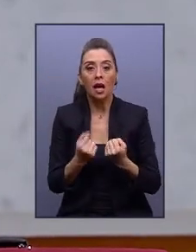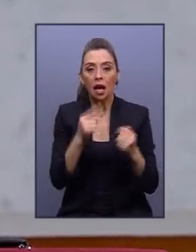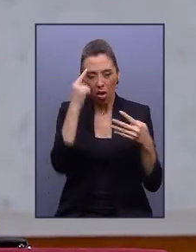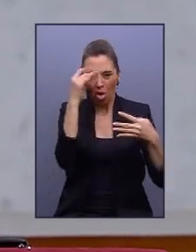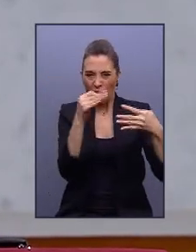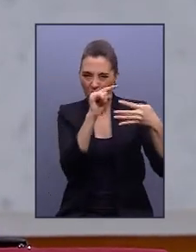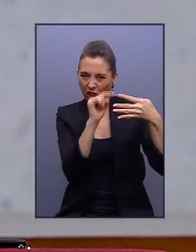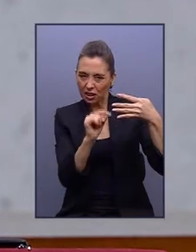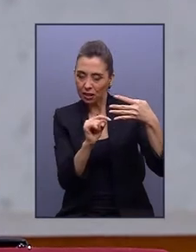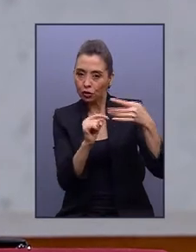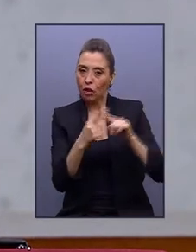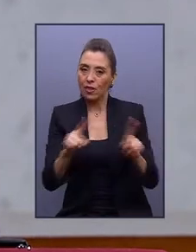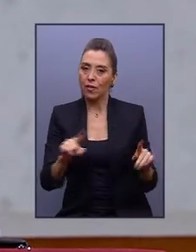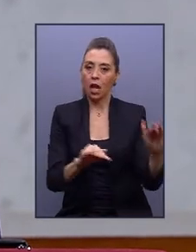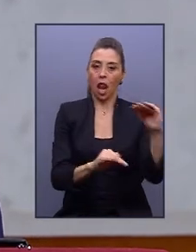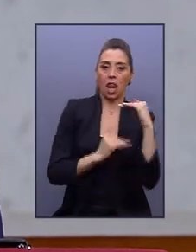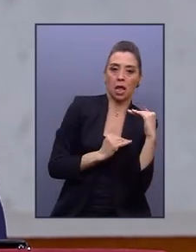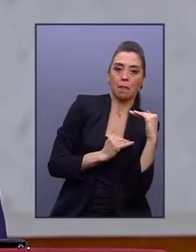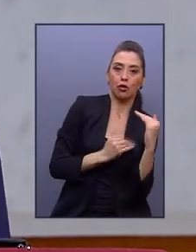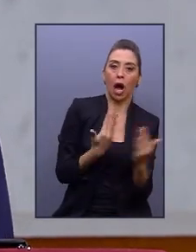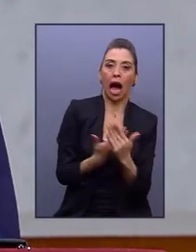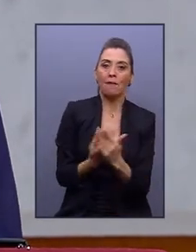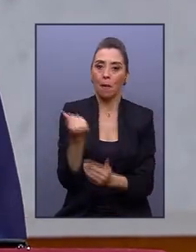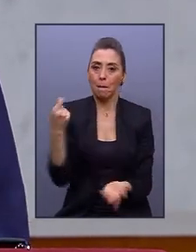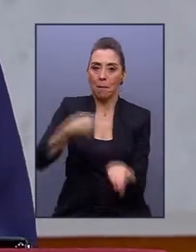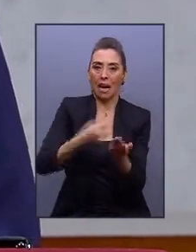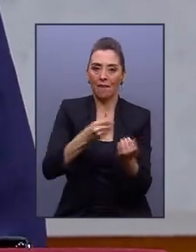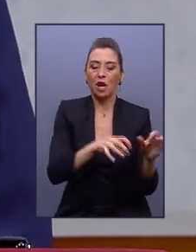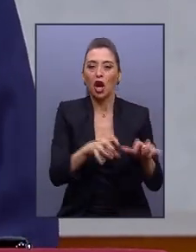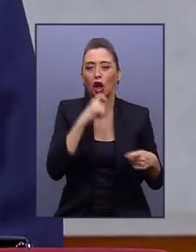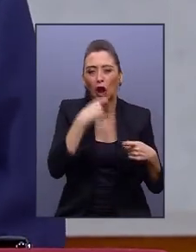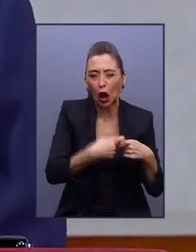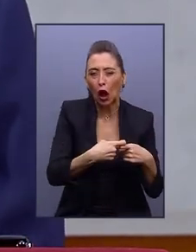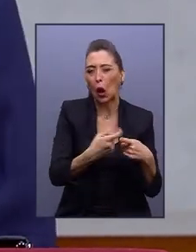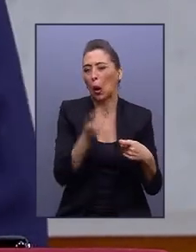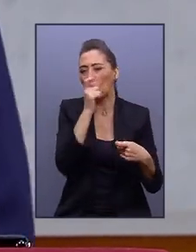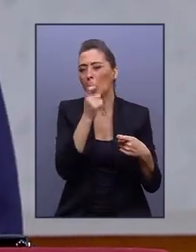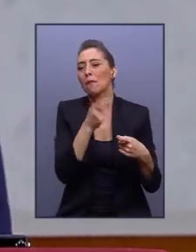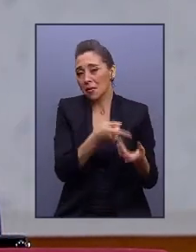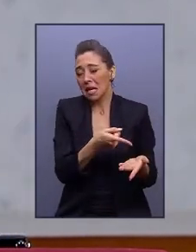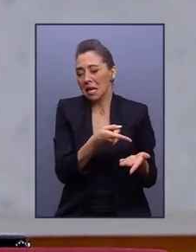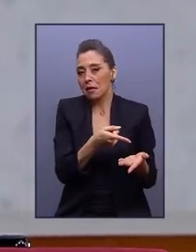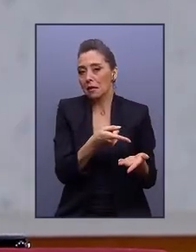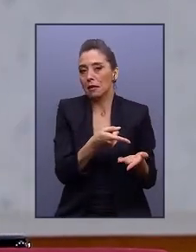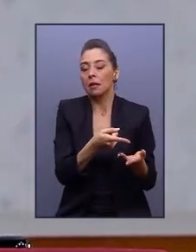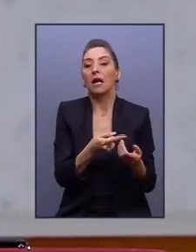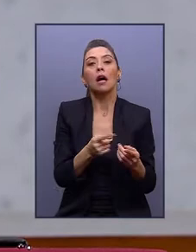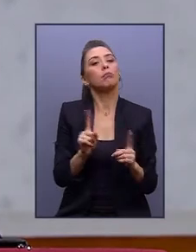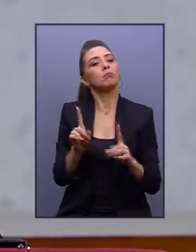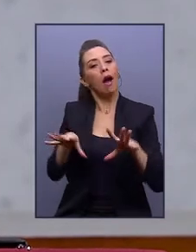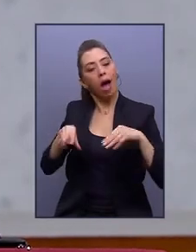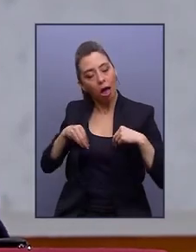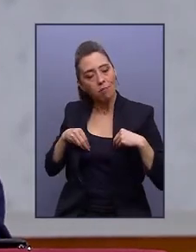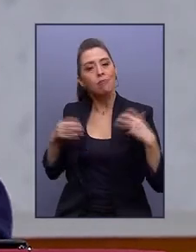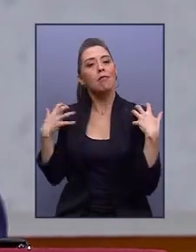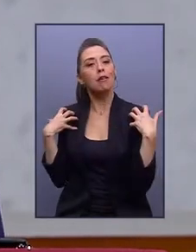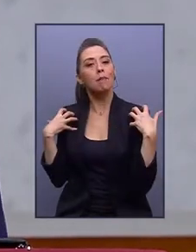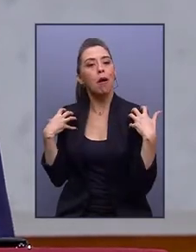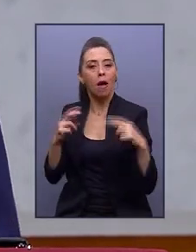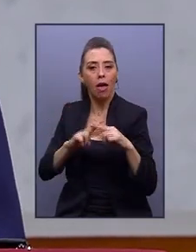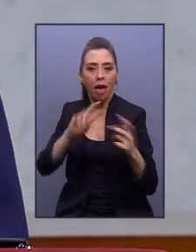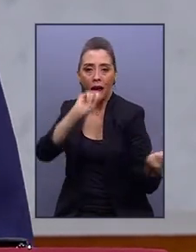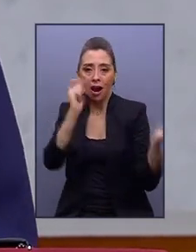medidas que hacen la diferencia entre limitarse a aprovechar el buen precio de las materias primas, como ocurrió con el cobre, y asumir la responsabilidad de hacer